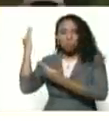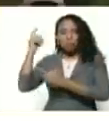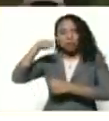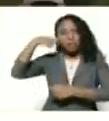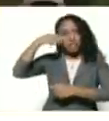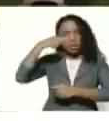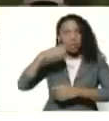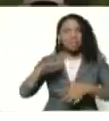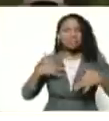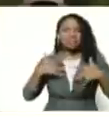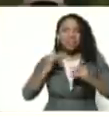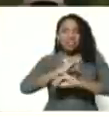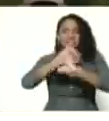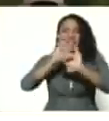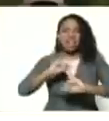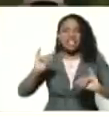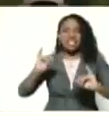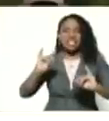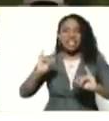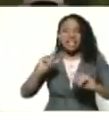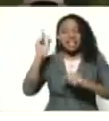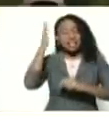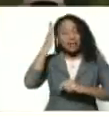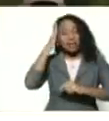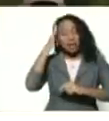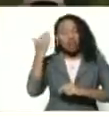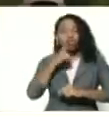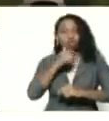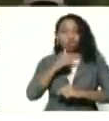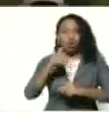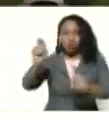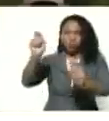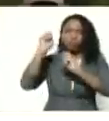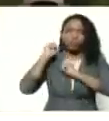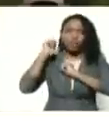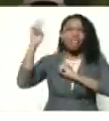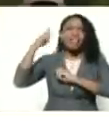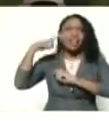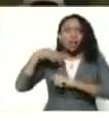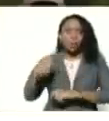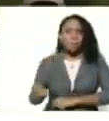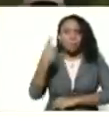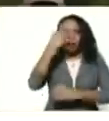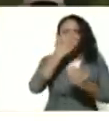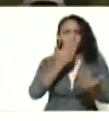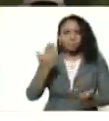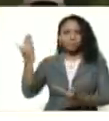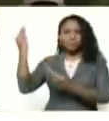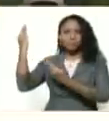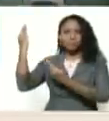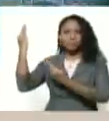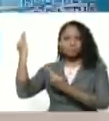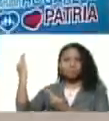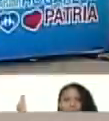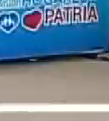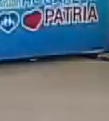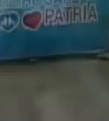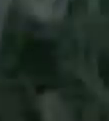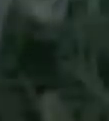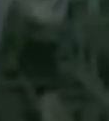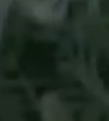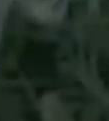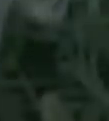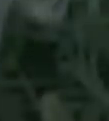para que nos sintamos felices de saber que somos herederos del negro primero. Adelante, negro.